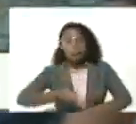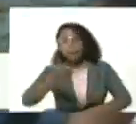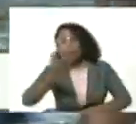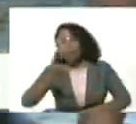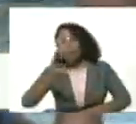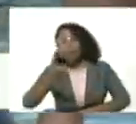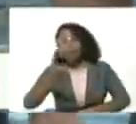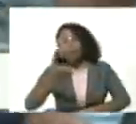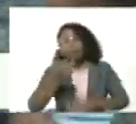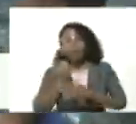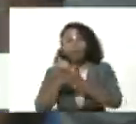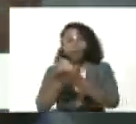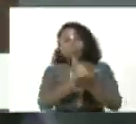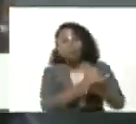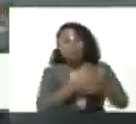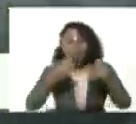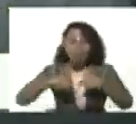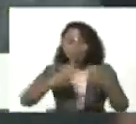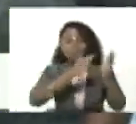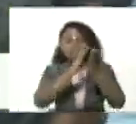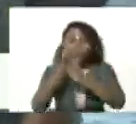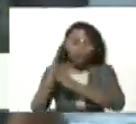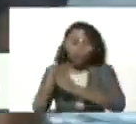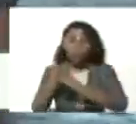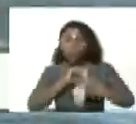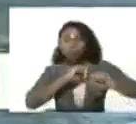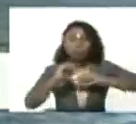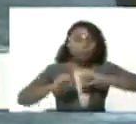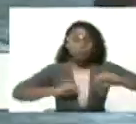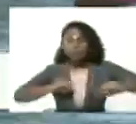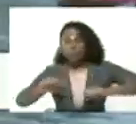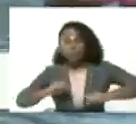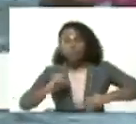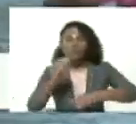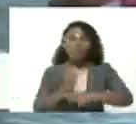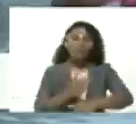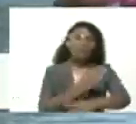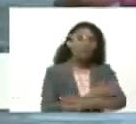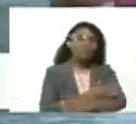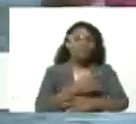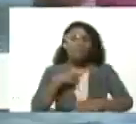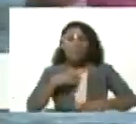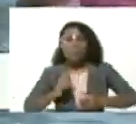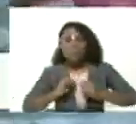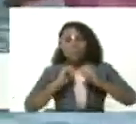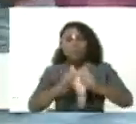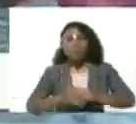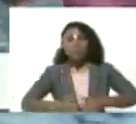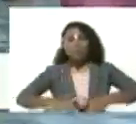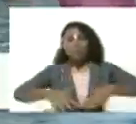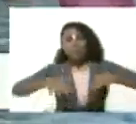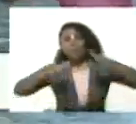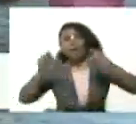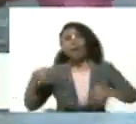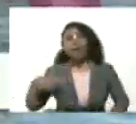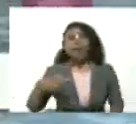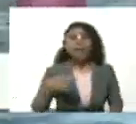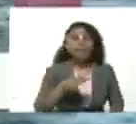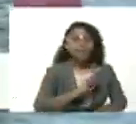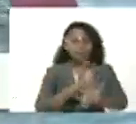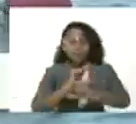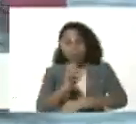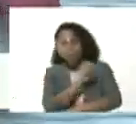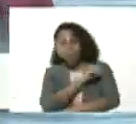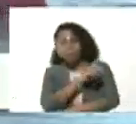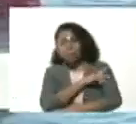súper importante acá en la comunidad. Mucho antes de que comenzara la crecida del río Caroní, ya Protección